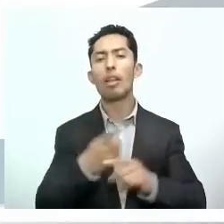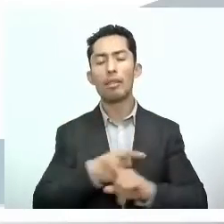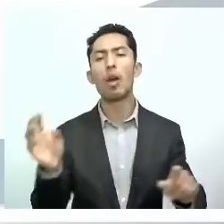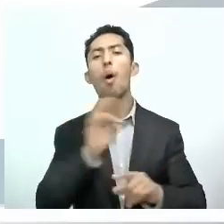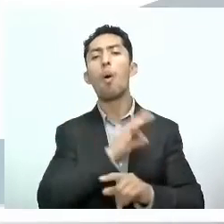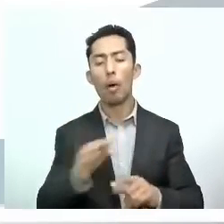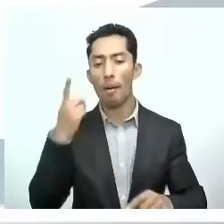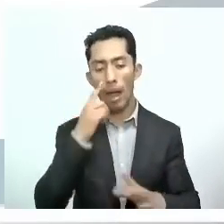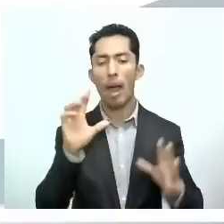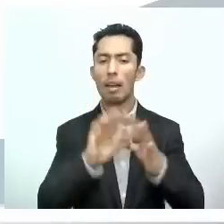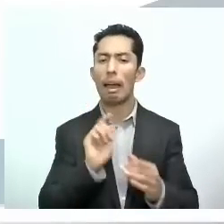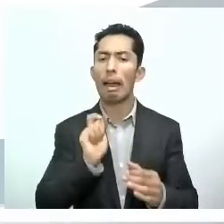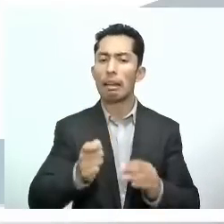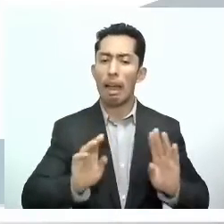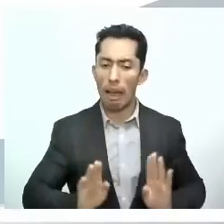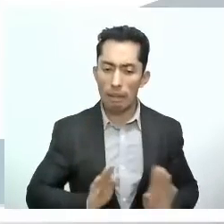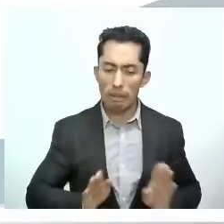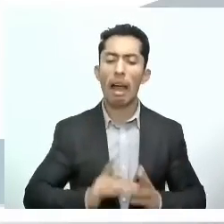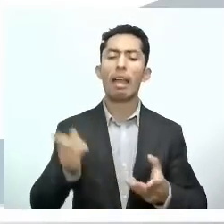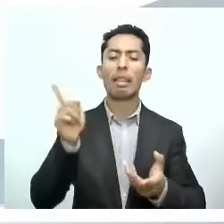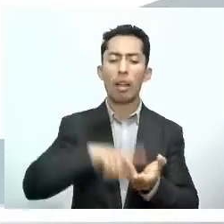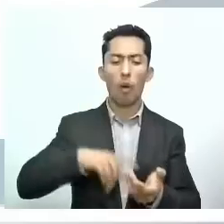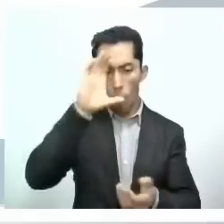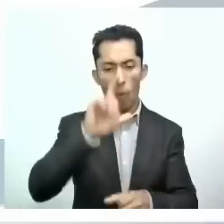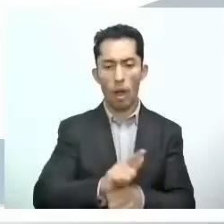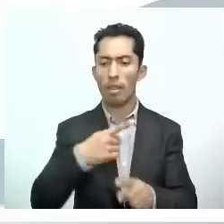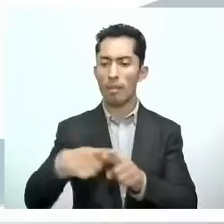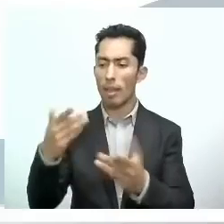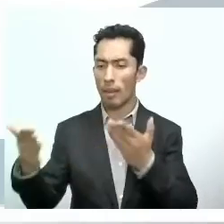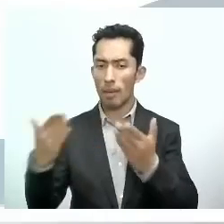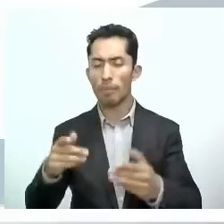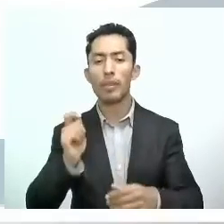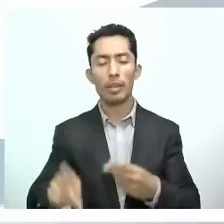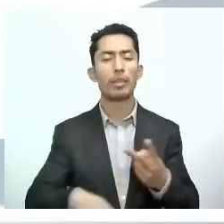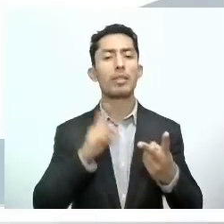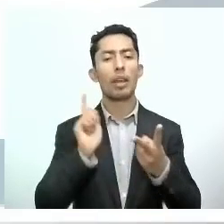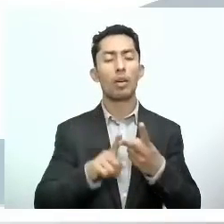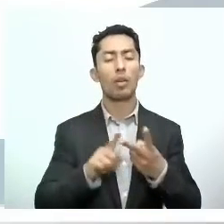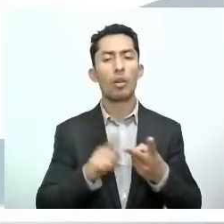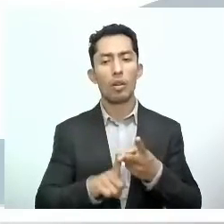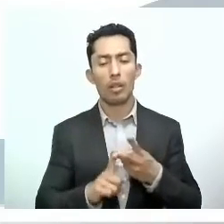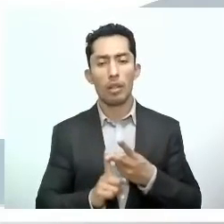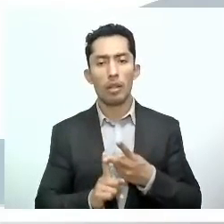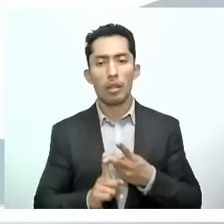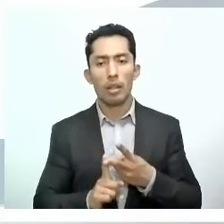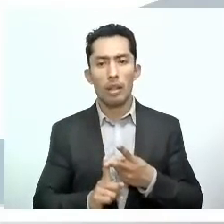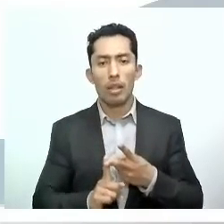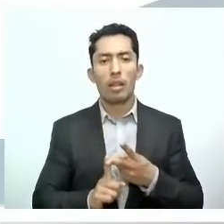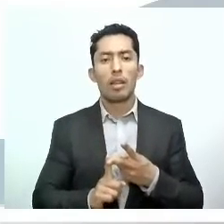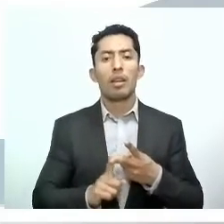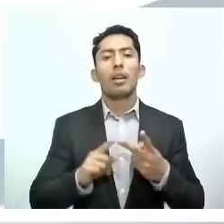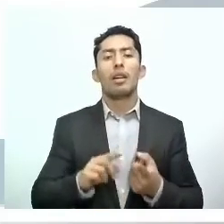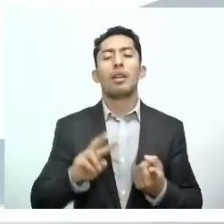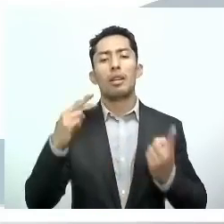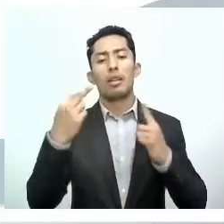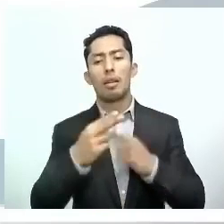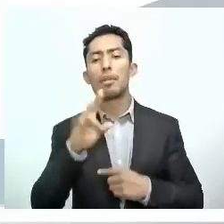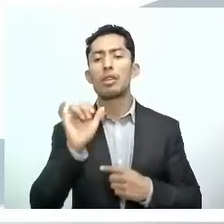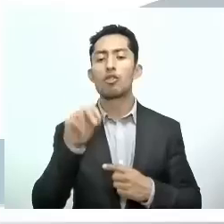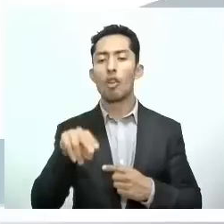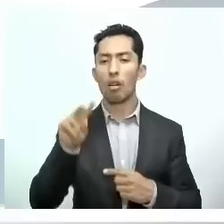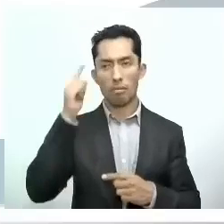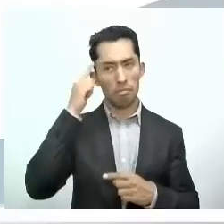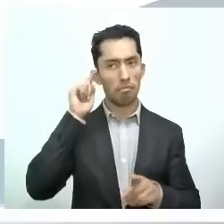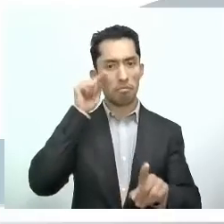las características de la interculturalidad. La segunda, visión individual. Pareciera que en